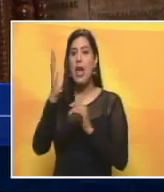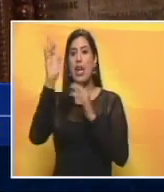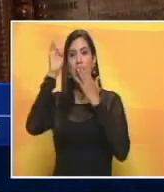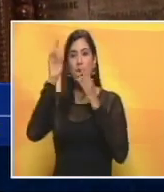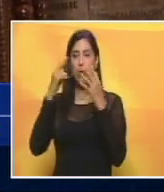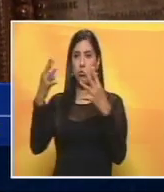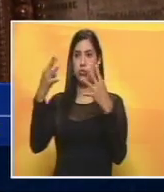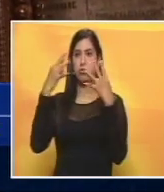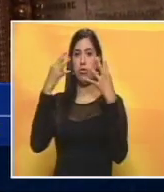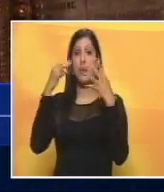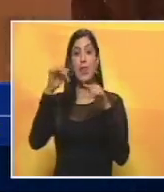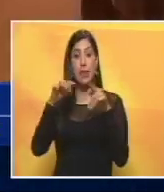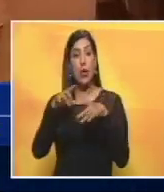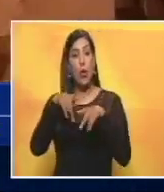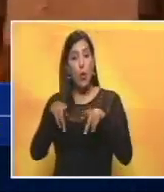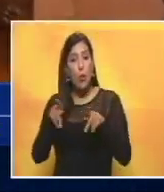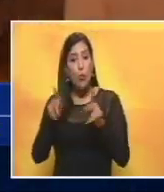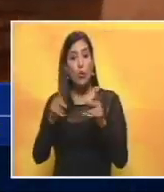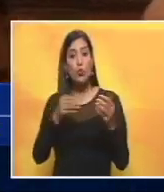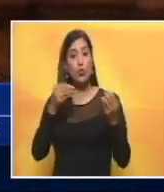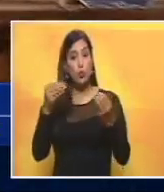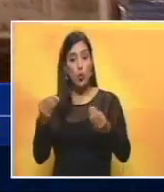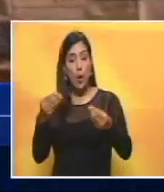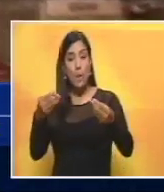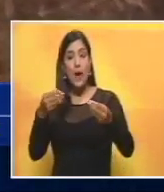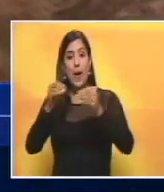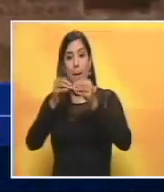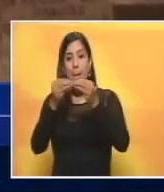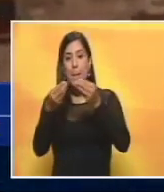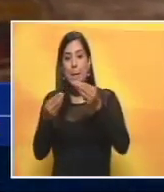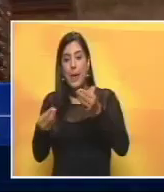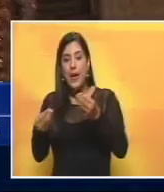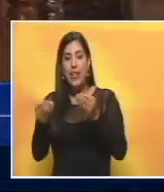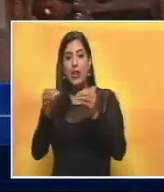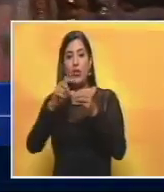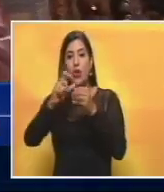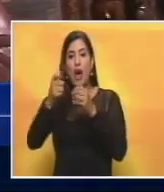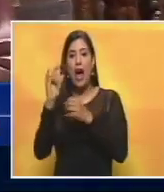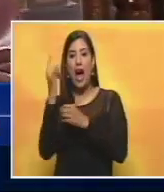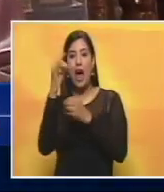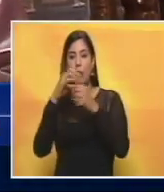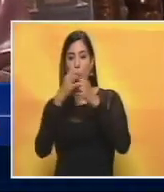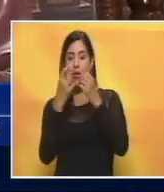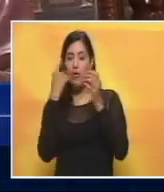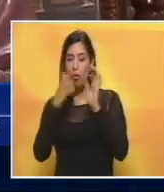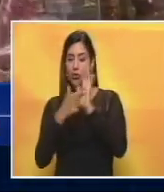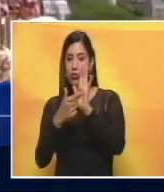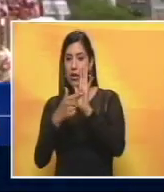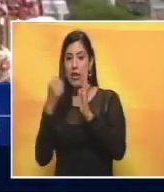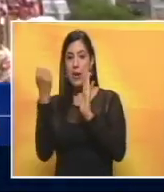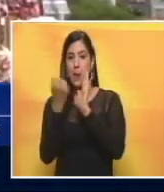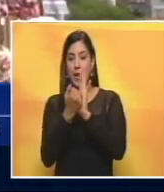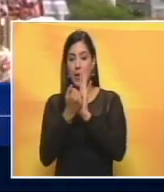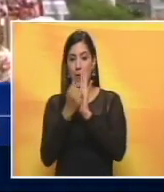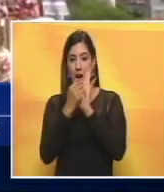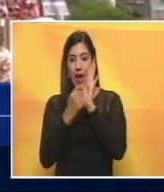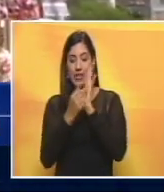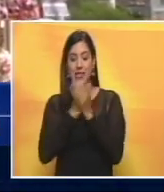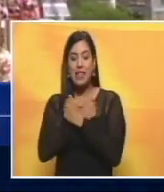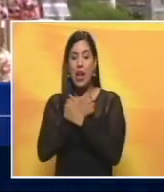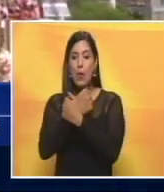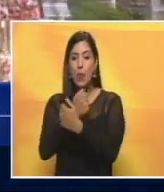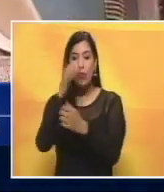del cacique y en esta ocasión le entregó un pedazo de corteza de árbol con su imagen como prenda de